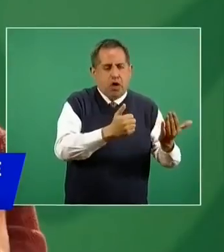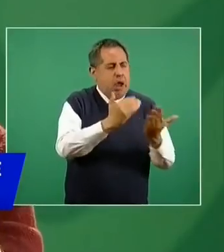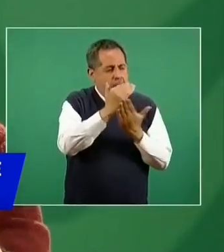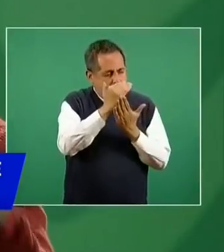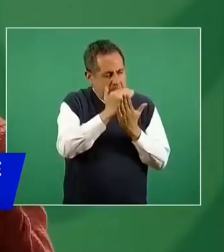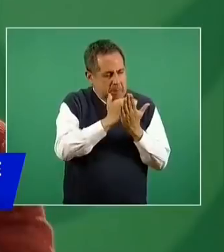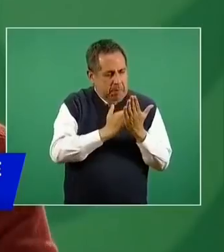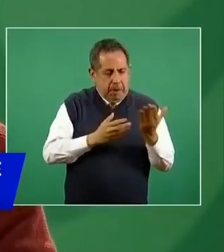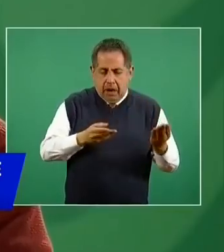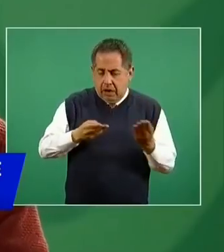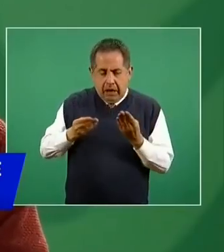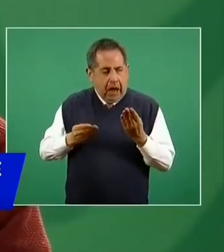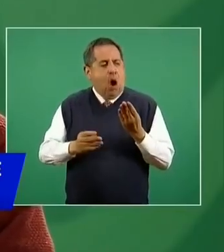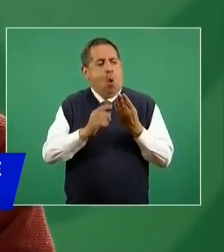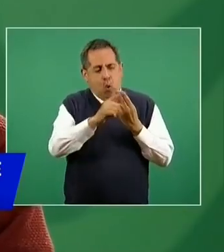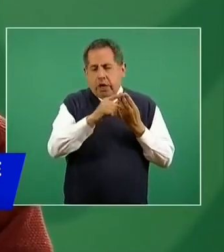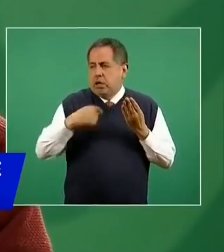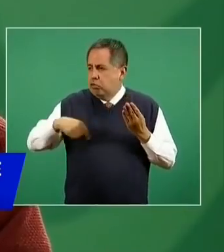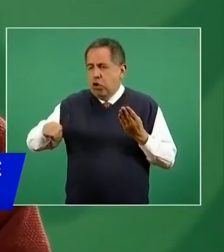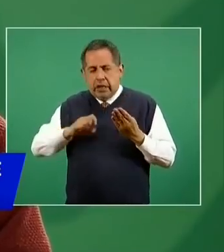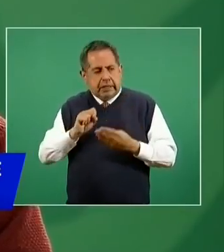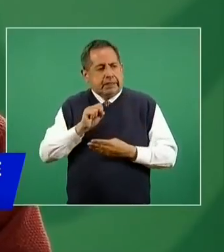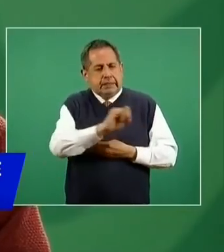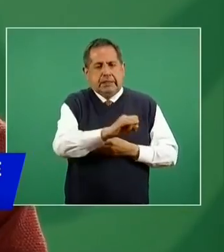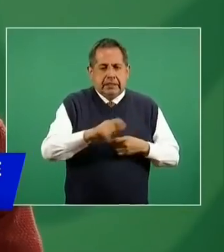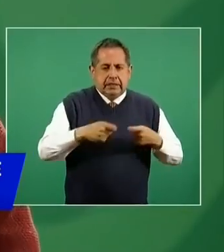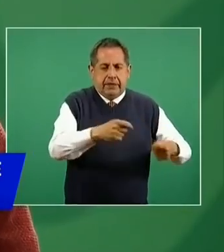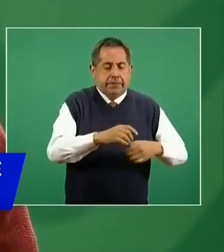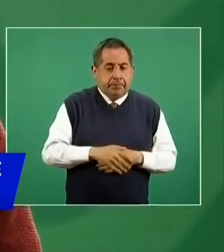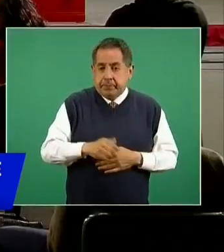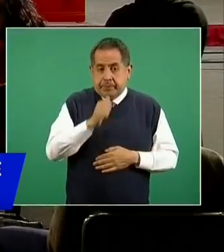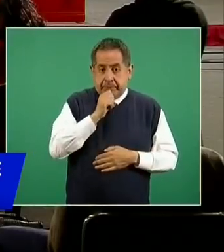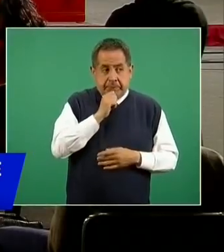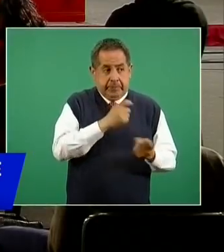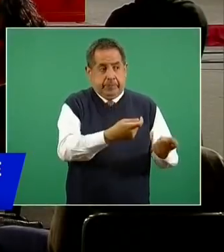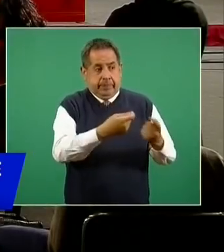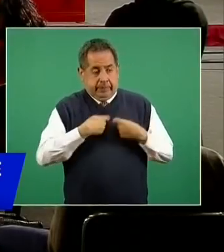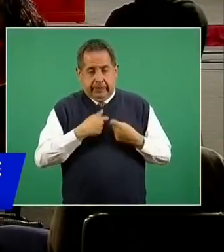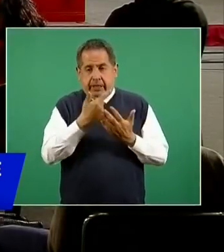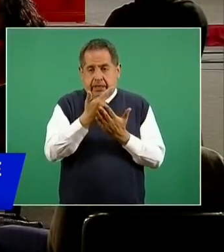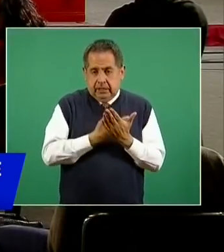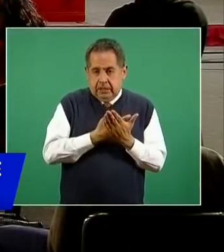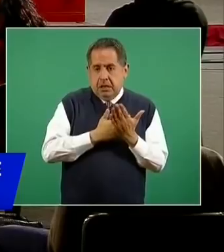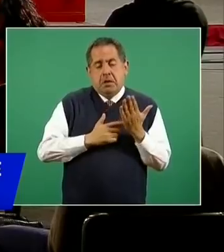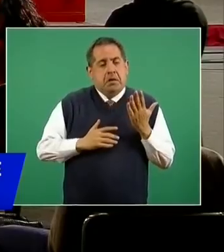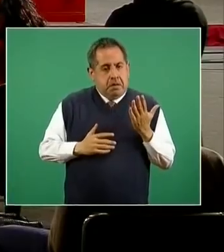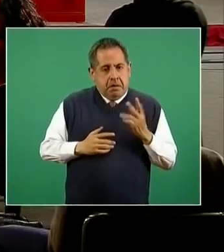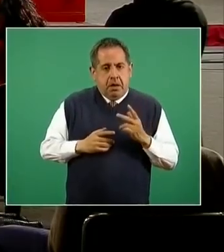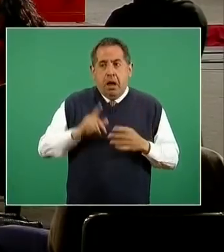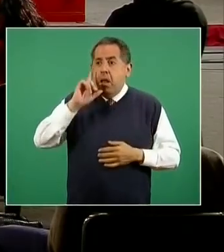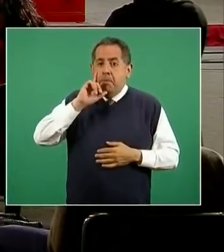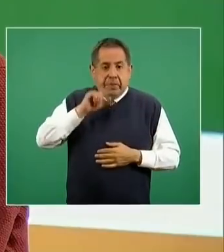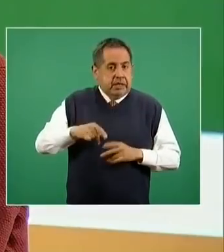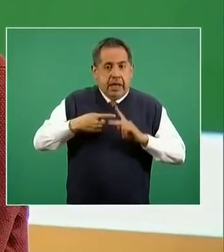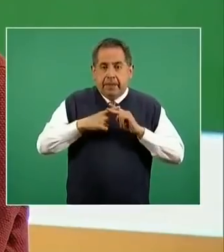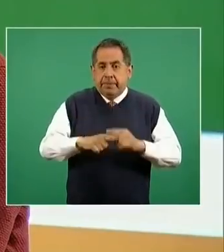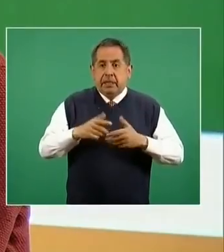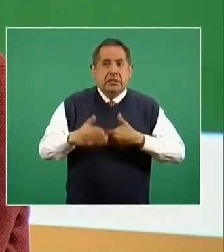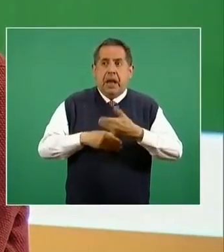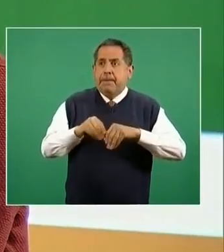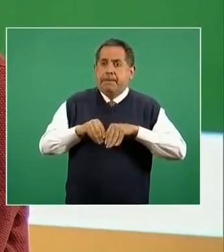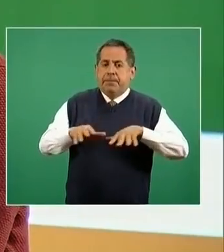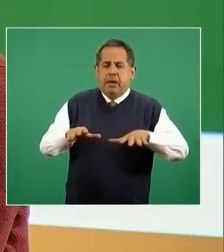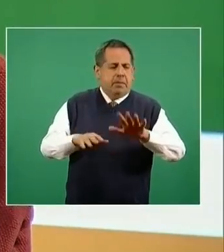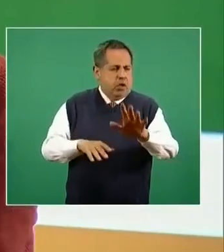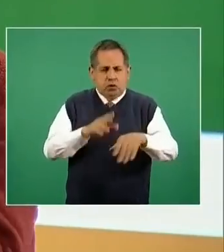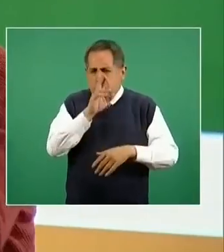para nosotros tenerlos identificados. Esto no ha ocurrido para este momento en que estamos ya arrancando mañana la vacunación masiva,